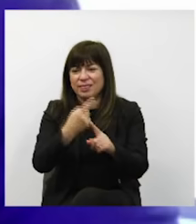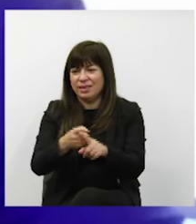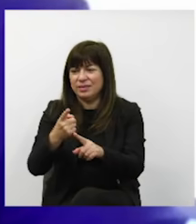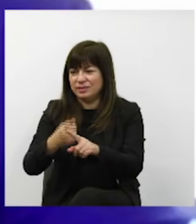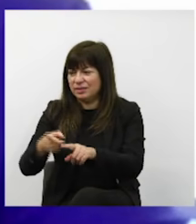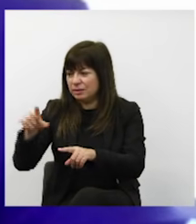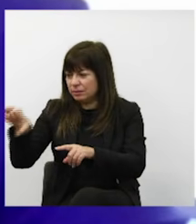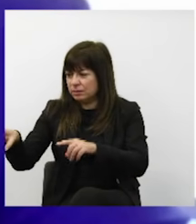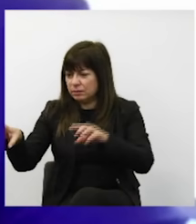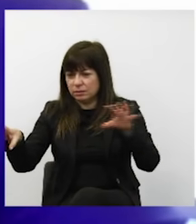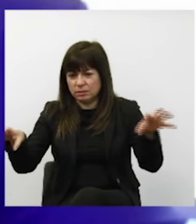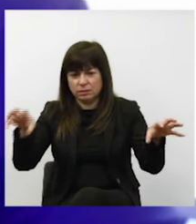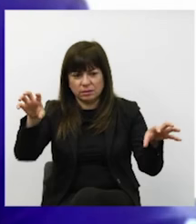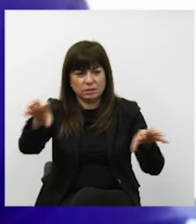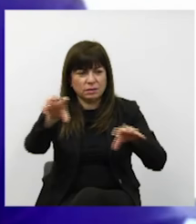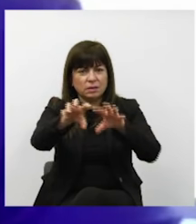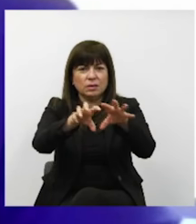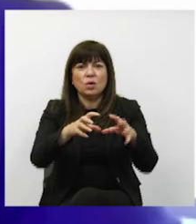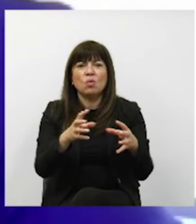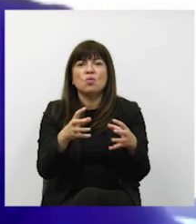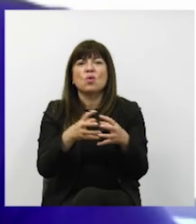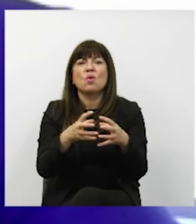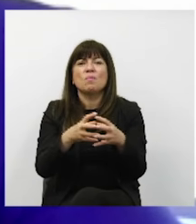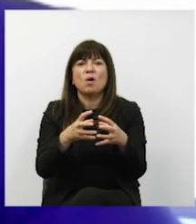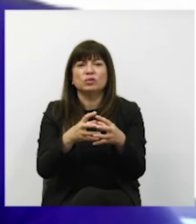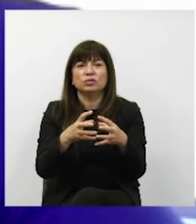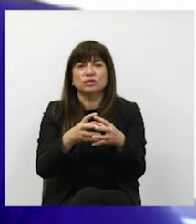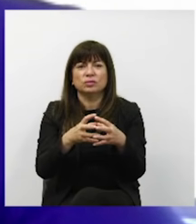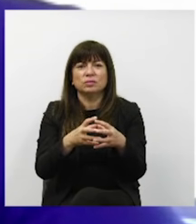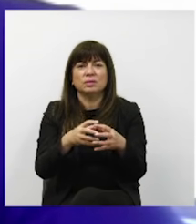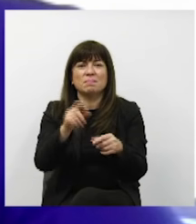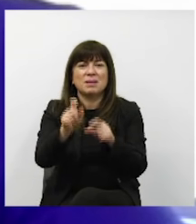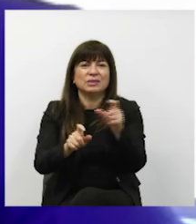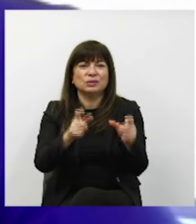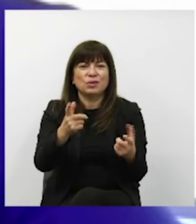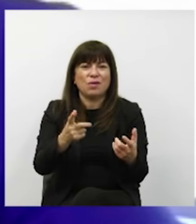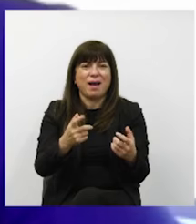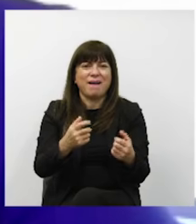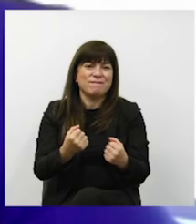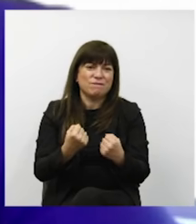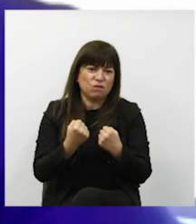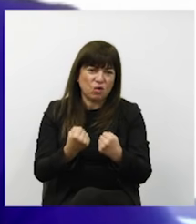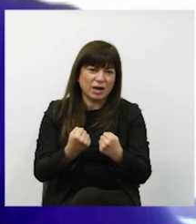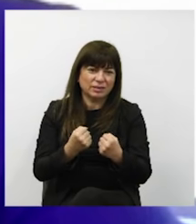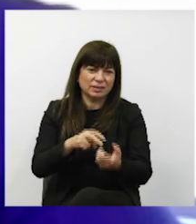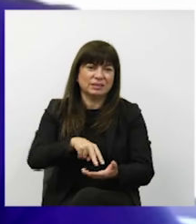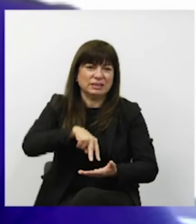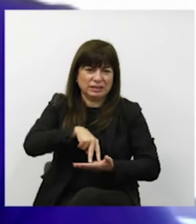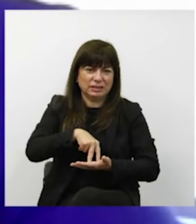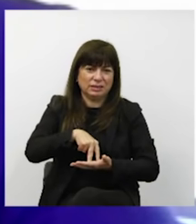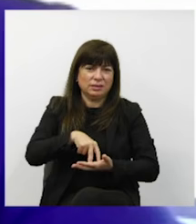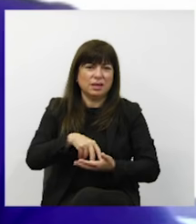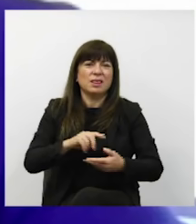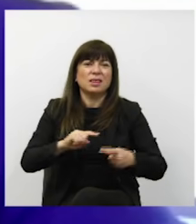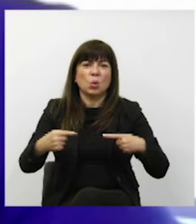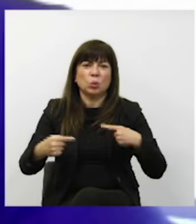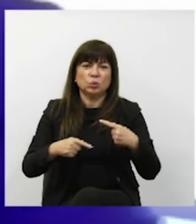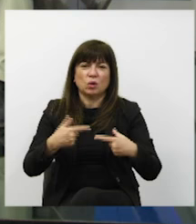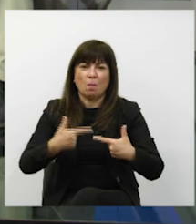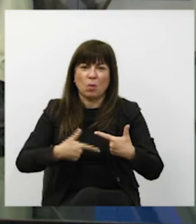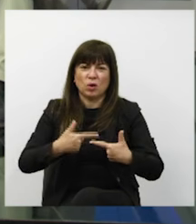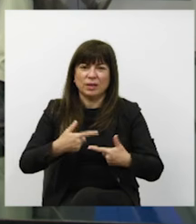distintos nichos de grupos de presión que se han hecho fuertes en nuestra discusión de políticas